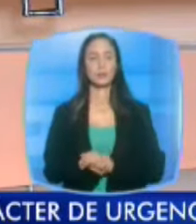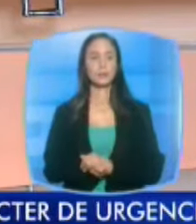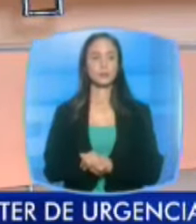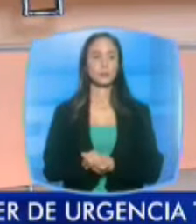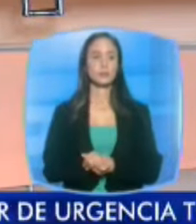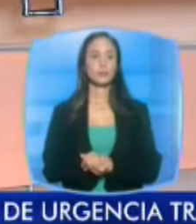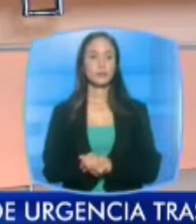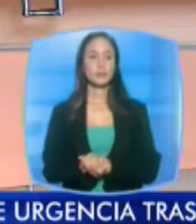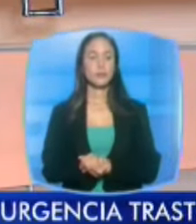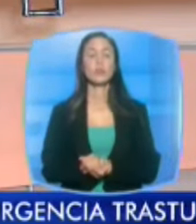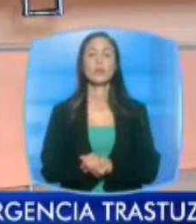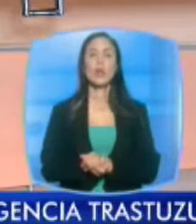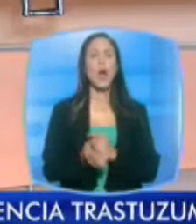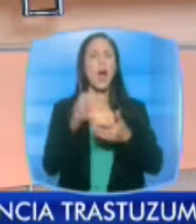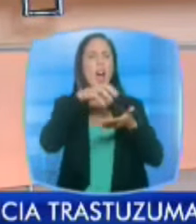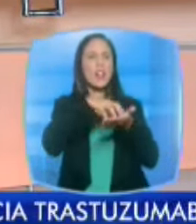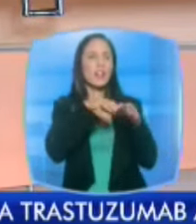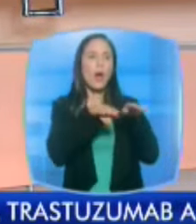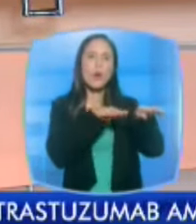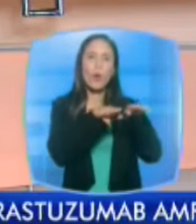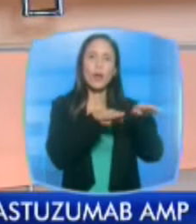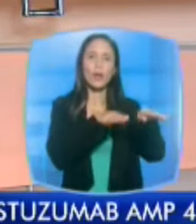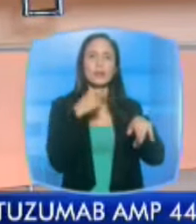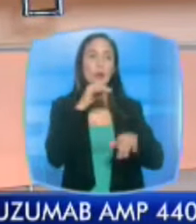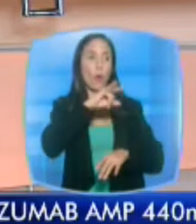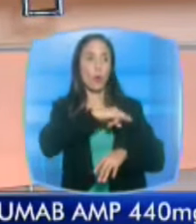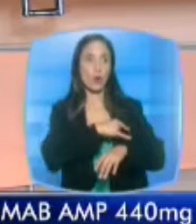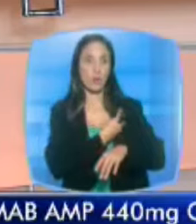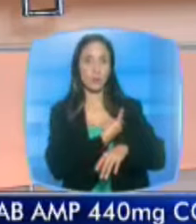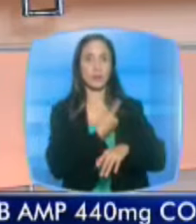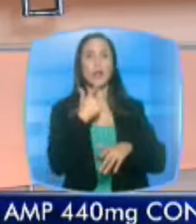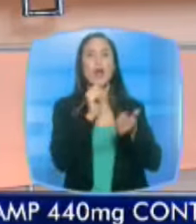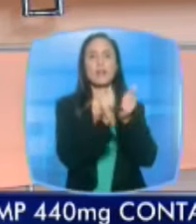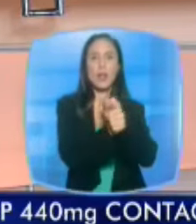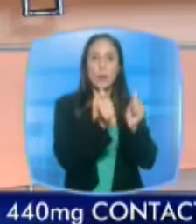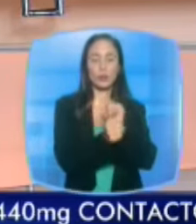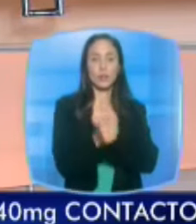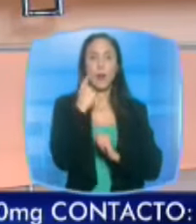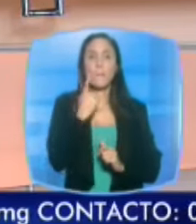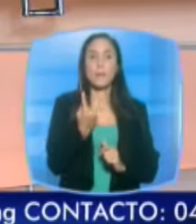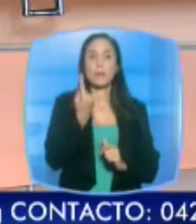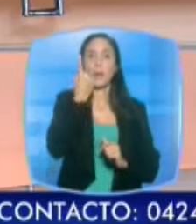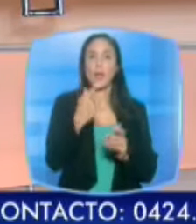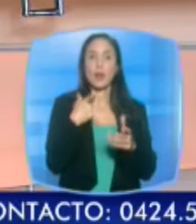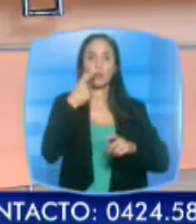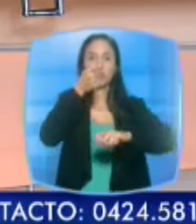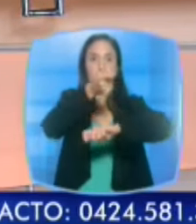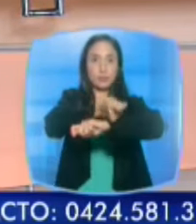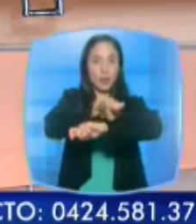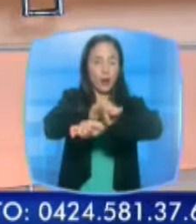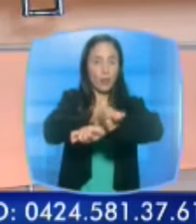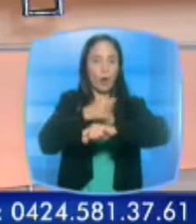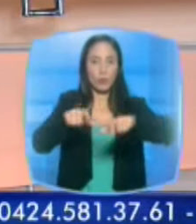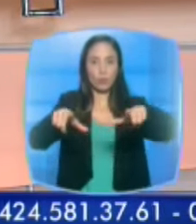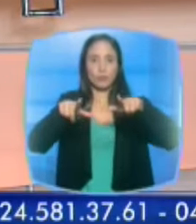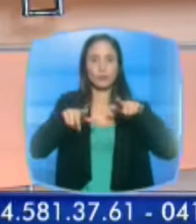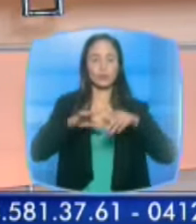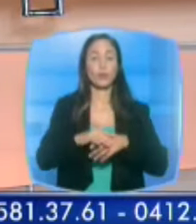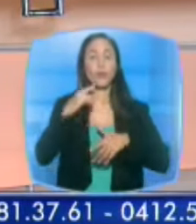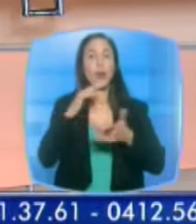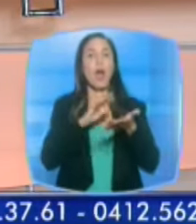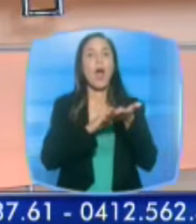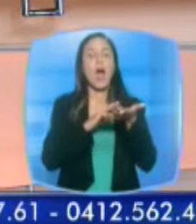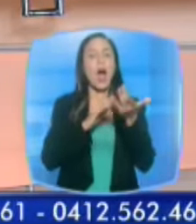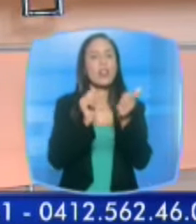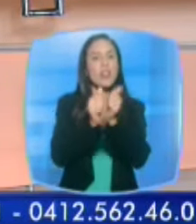Nos vamos a Cojedes, donde la Universidad Deportiva del Sur realizó la primera promoción de acreditación por Glorias Deportivas